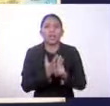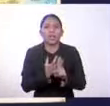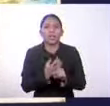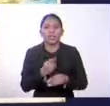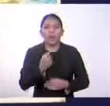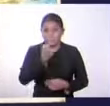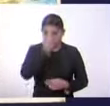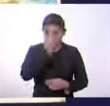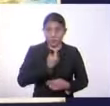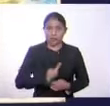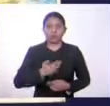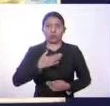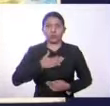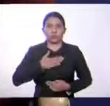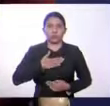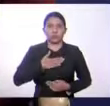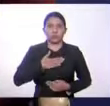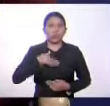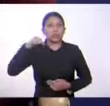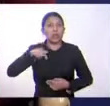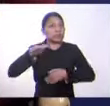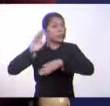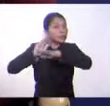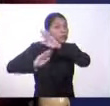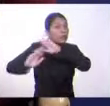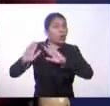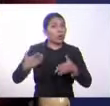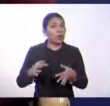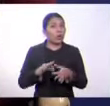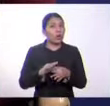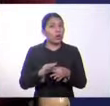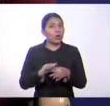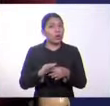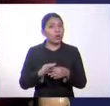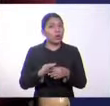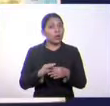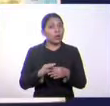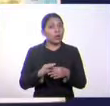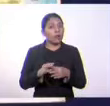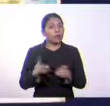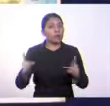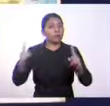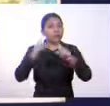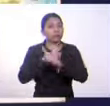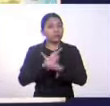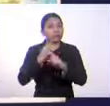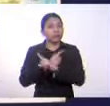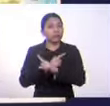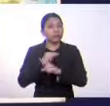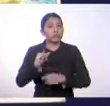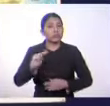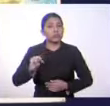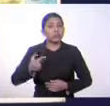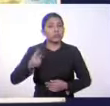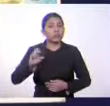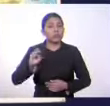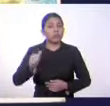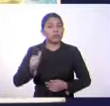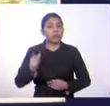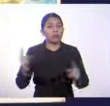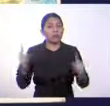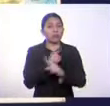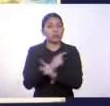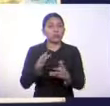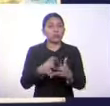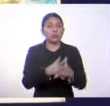individuo. ¿Y qué hechos históricos estarían como vinculados? La Revolución Inglesa, la Revolución Norteamericana, la